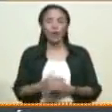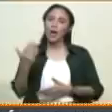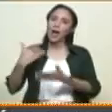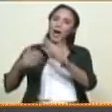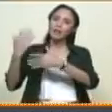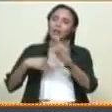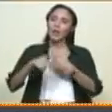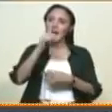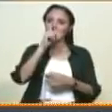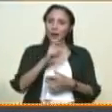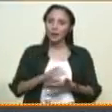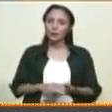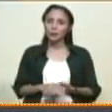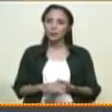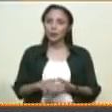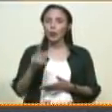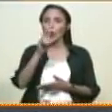del año